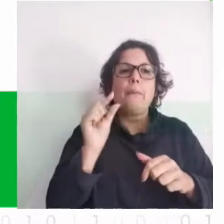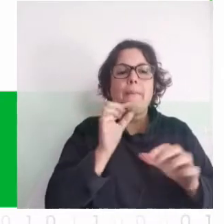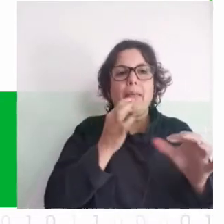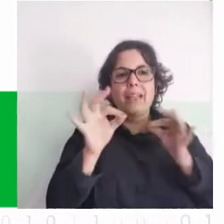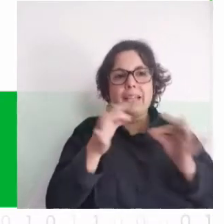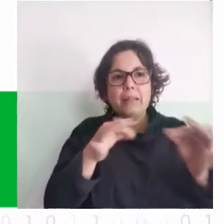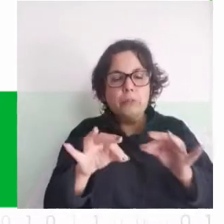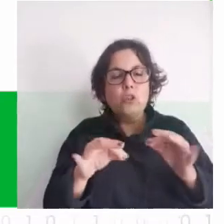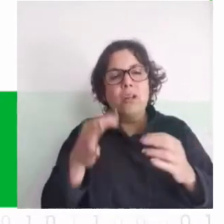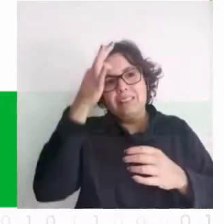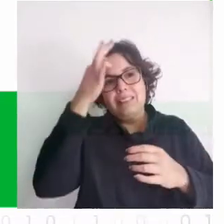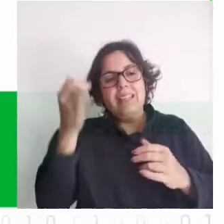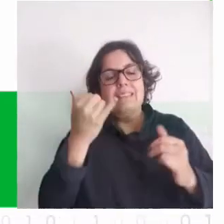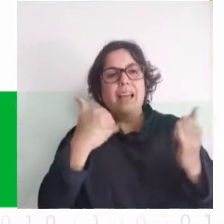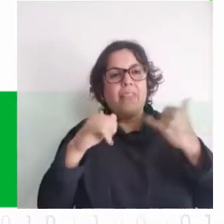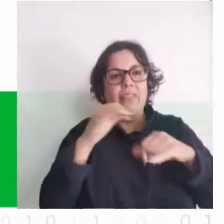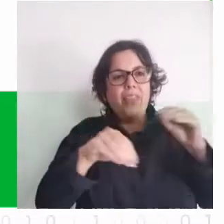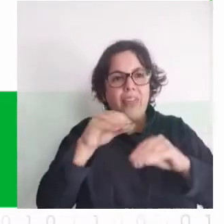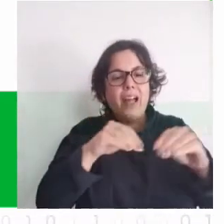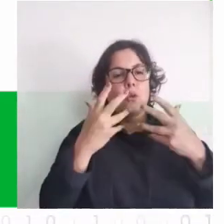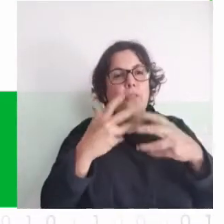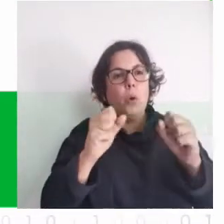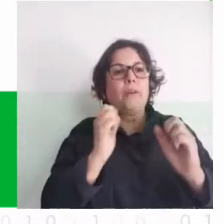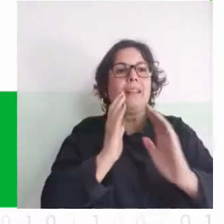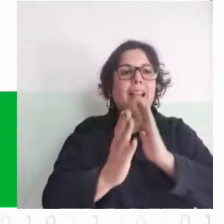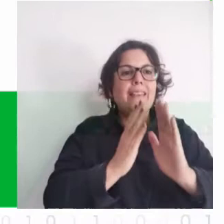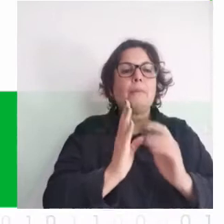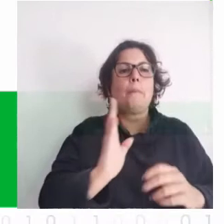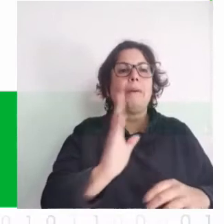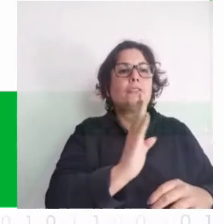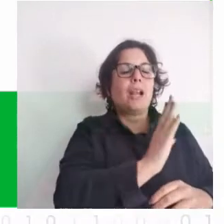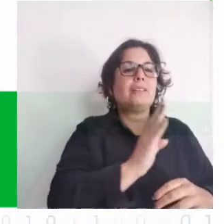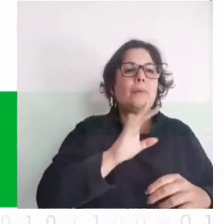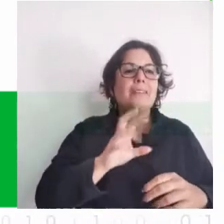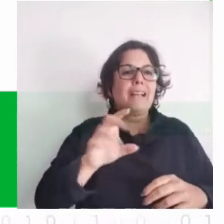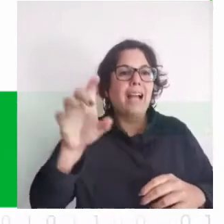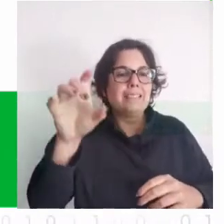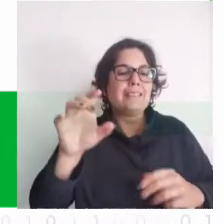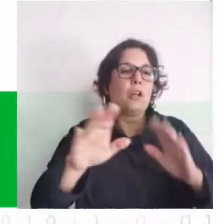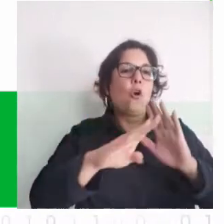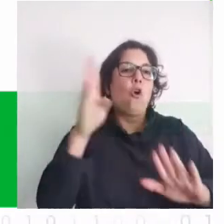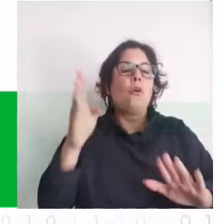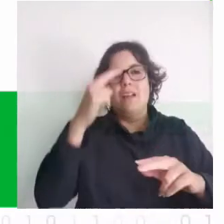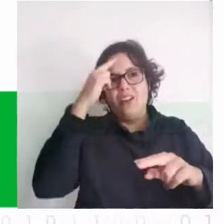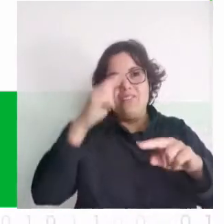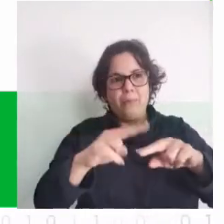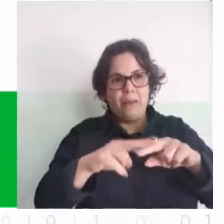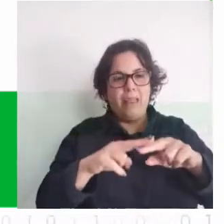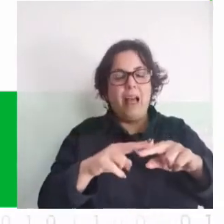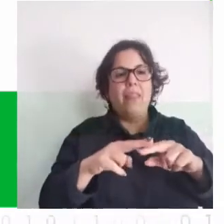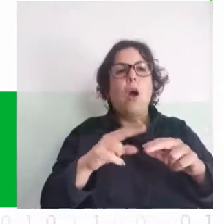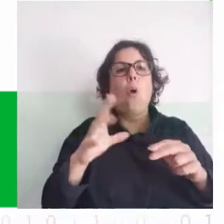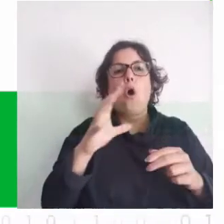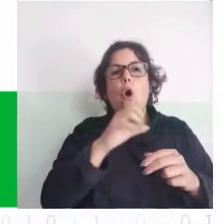cómo la ciencia de datos permite descubrir tratamientos personalizados para el cáncer y otras enfermedades humanas basados en el código